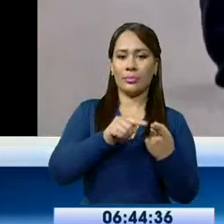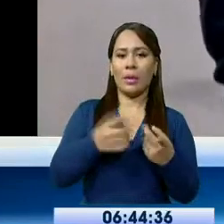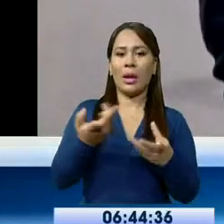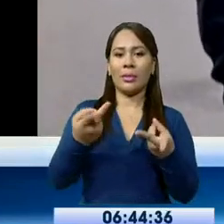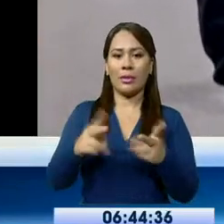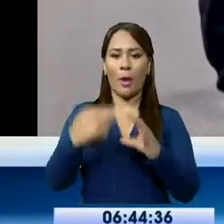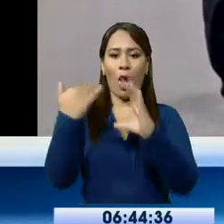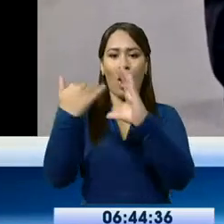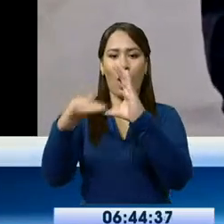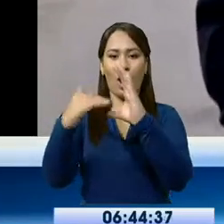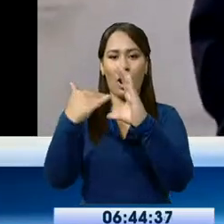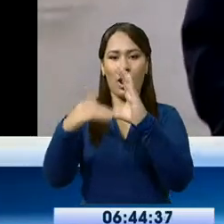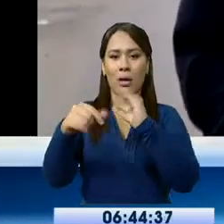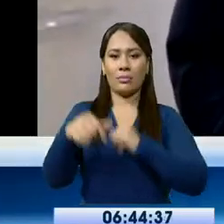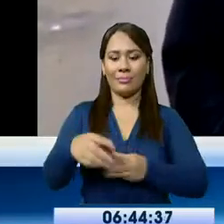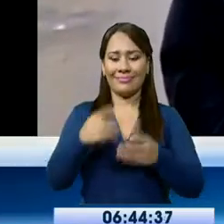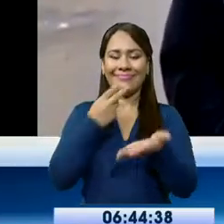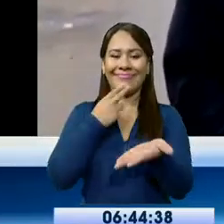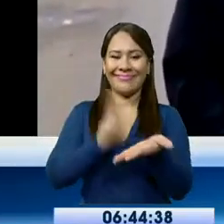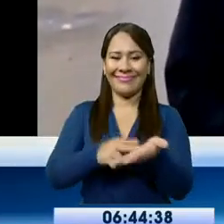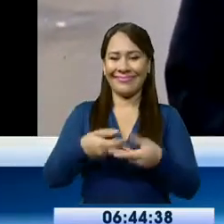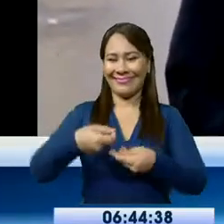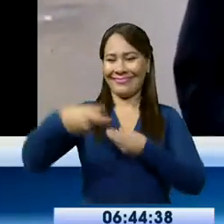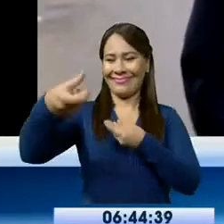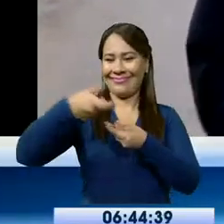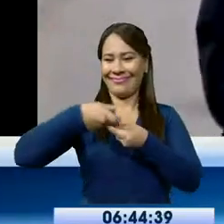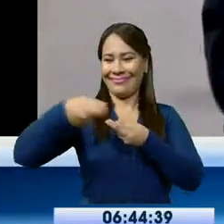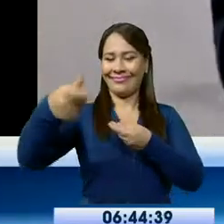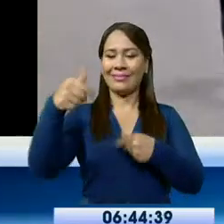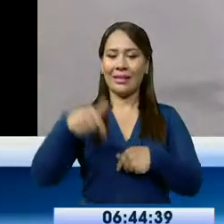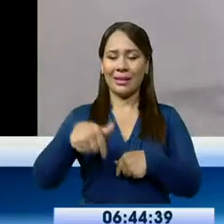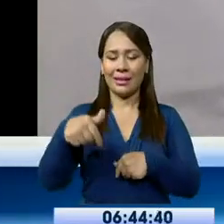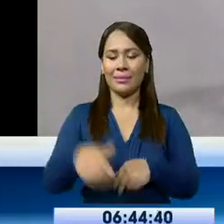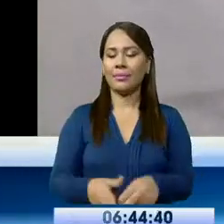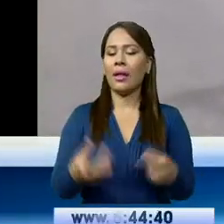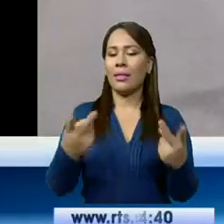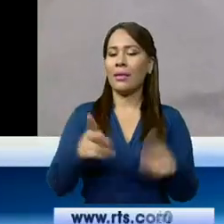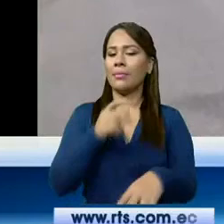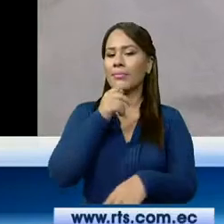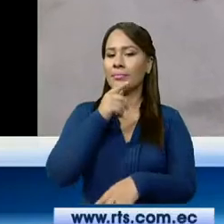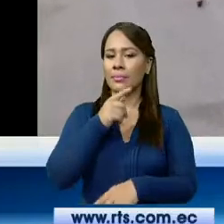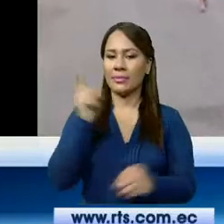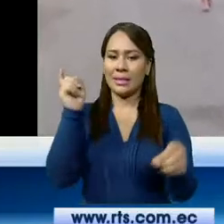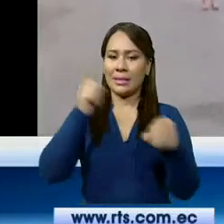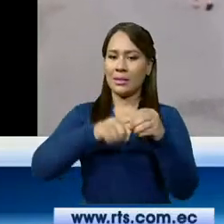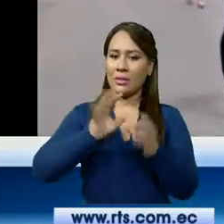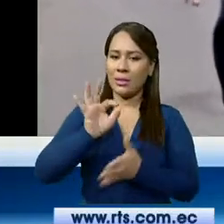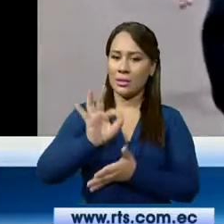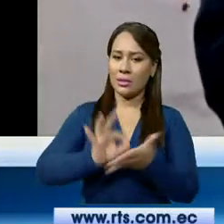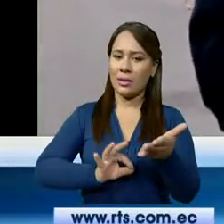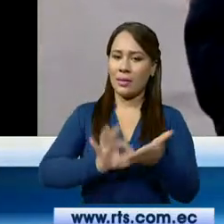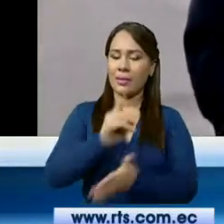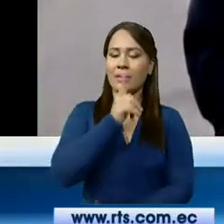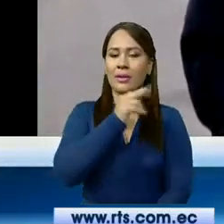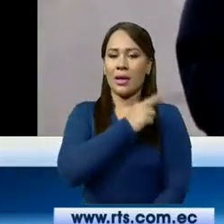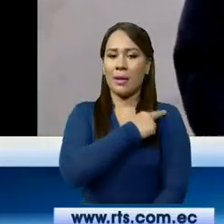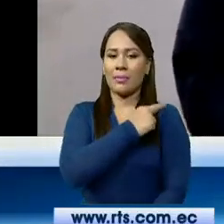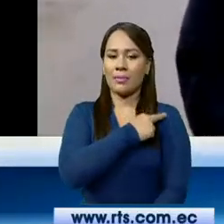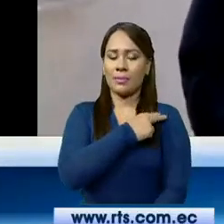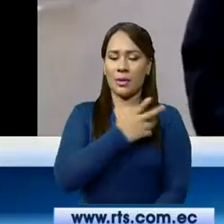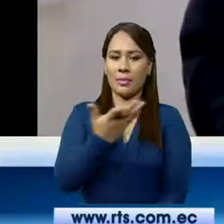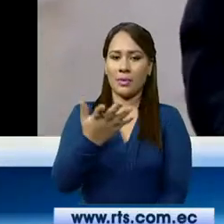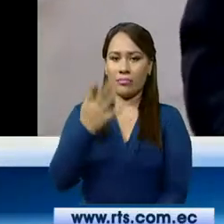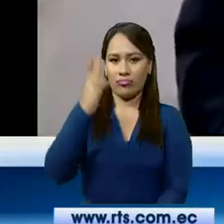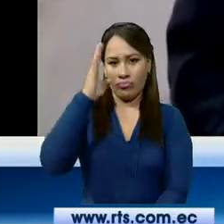correo, registro civil, que lo hacía el mismo la tenencia política. Había hasta la cárcel para